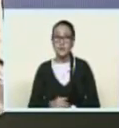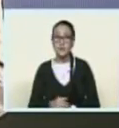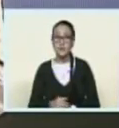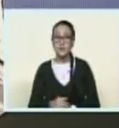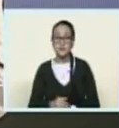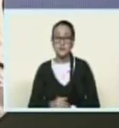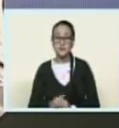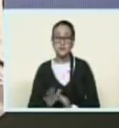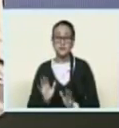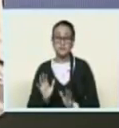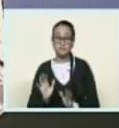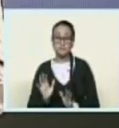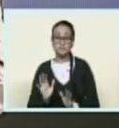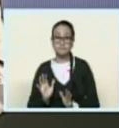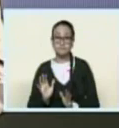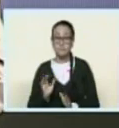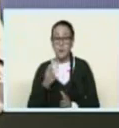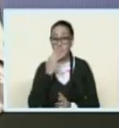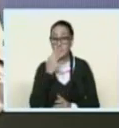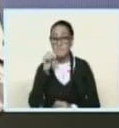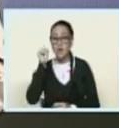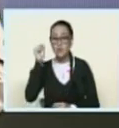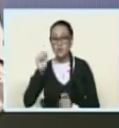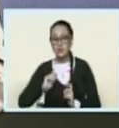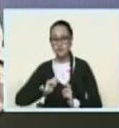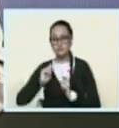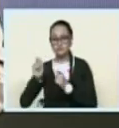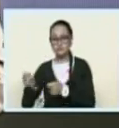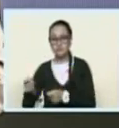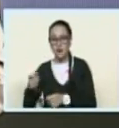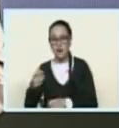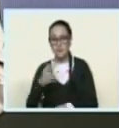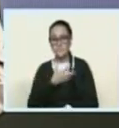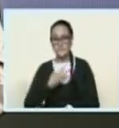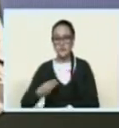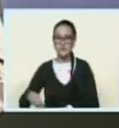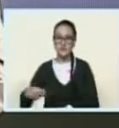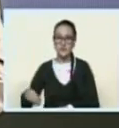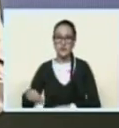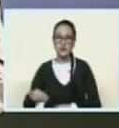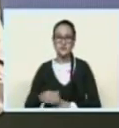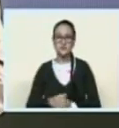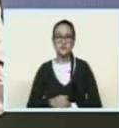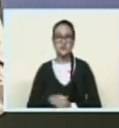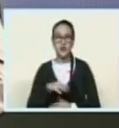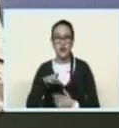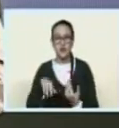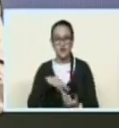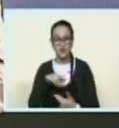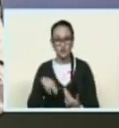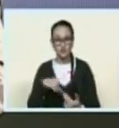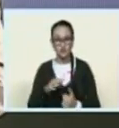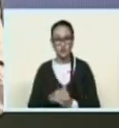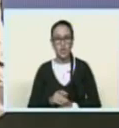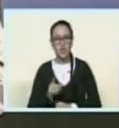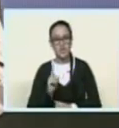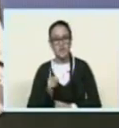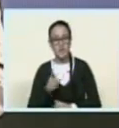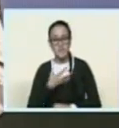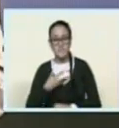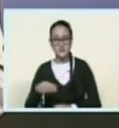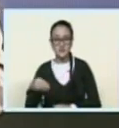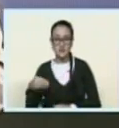que Dios no quiera, Nicolás debe asumir las riendas de la patria, de la revolución, y debe ser